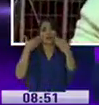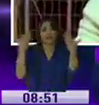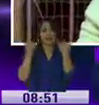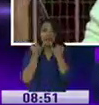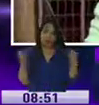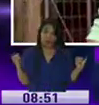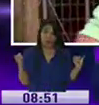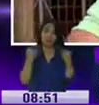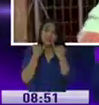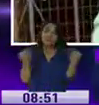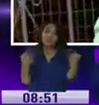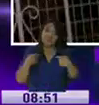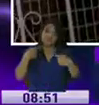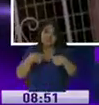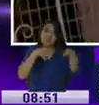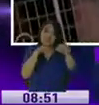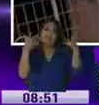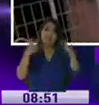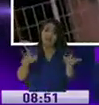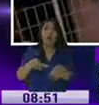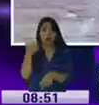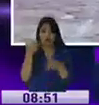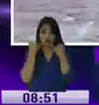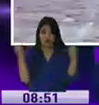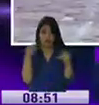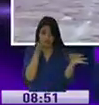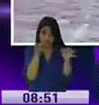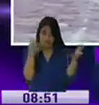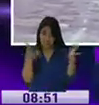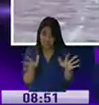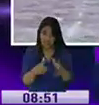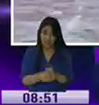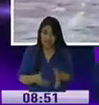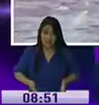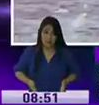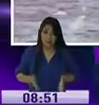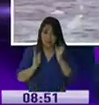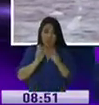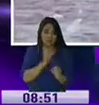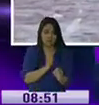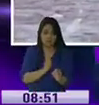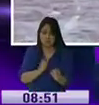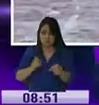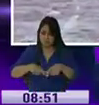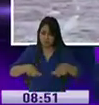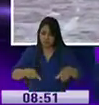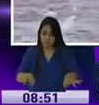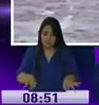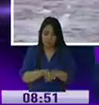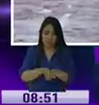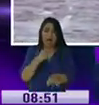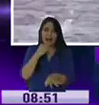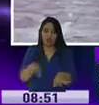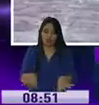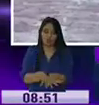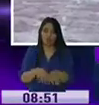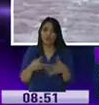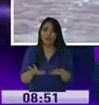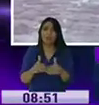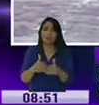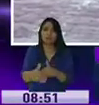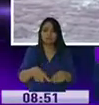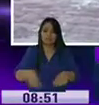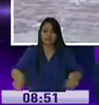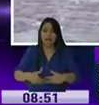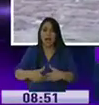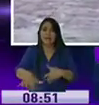hablarles. Hay que esperar que, claro, pues, que venga la autoridad. ¿No? Toda la no quiero de lado a lado, lo que pasa es que es para conectar algún tubo. Lo que hacen, es